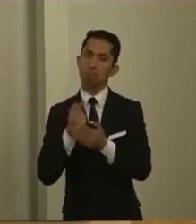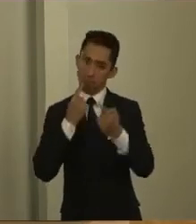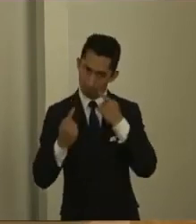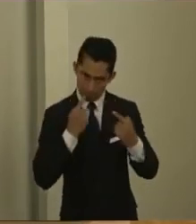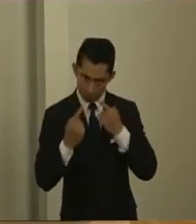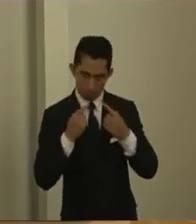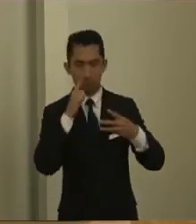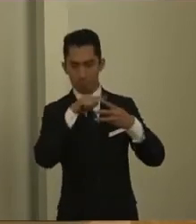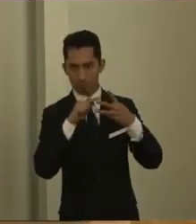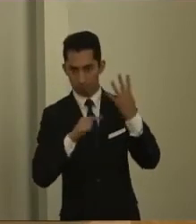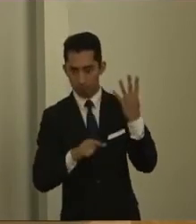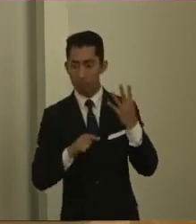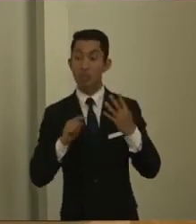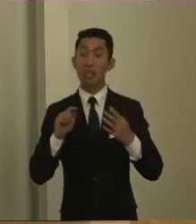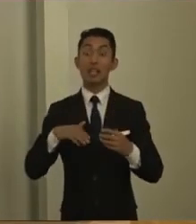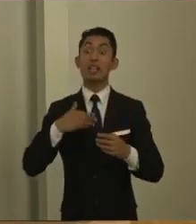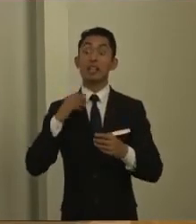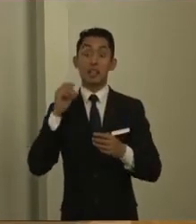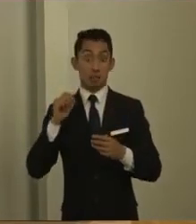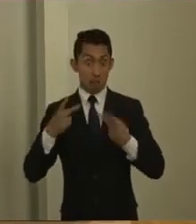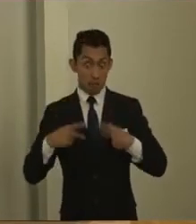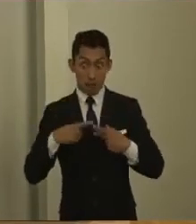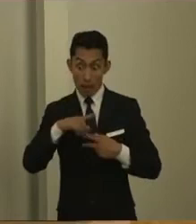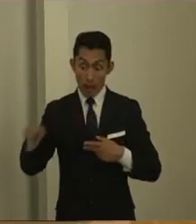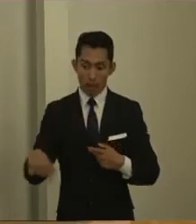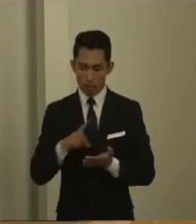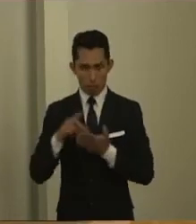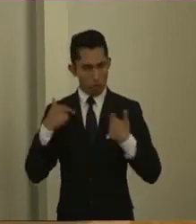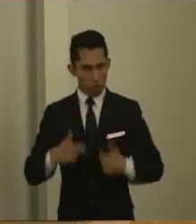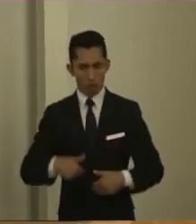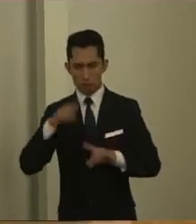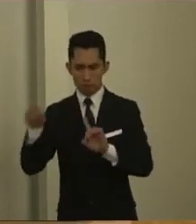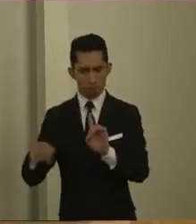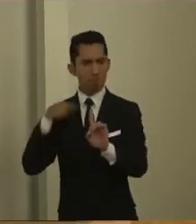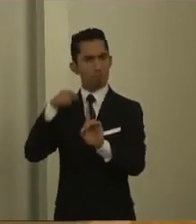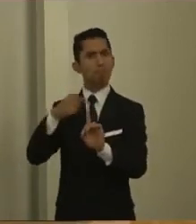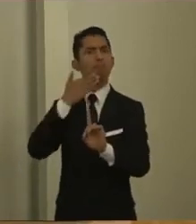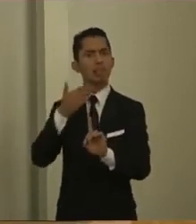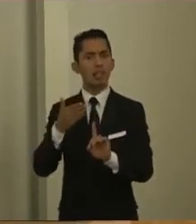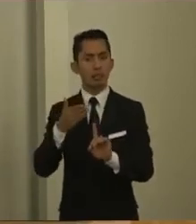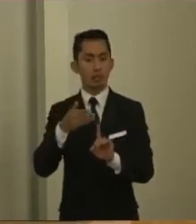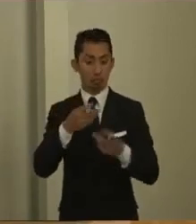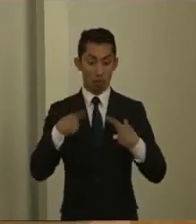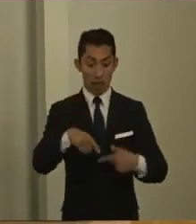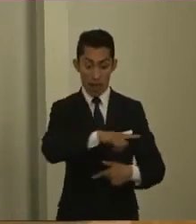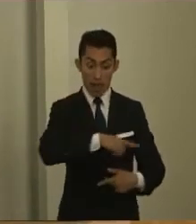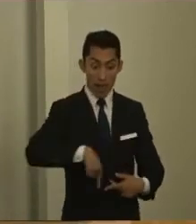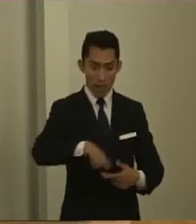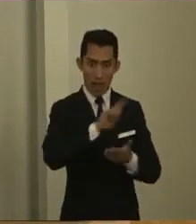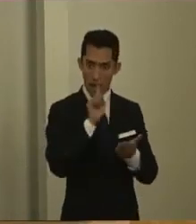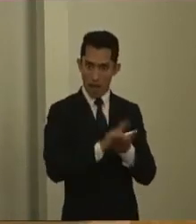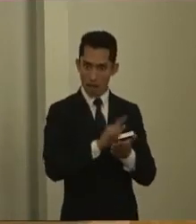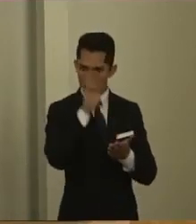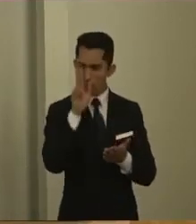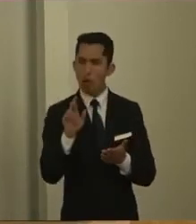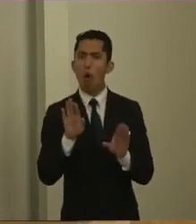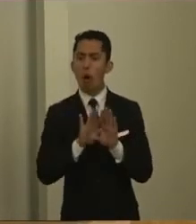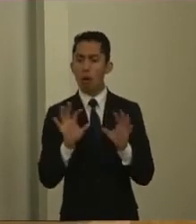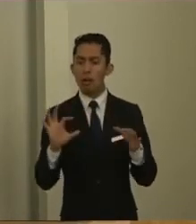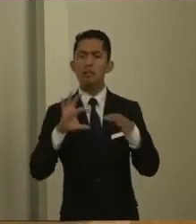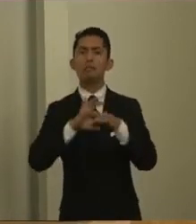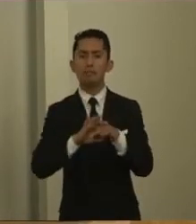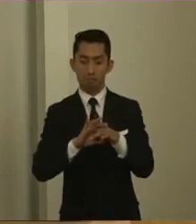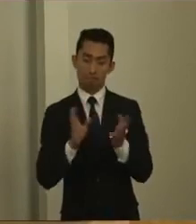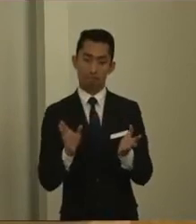así como los retos para la incorporación del enfoque derecho humanos en las políticas de desarrollo para la